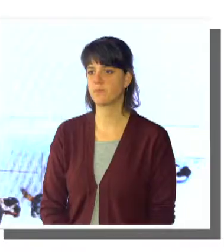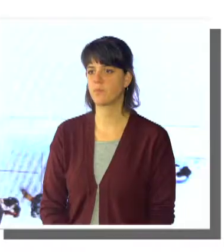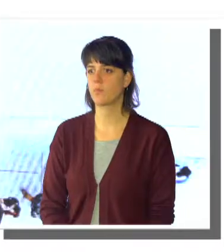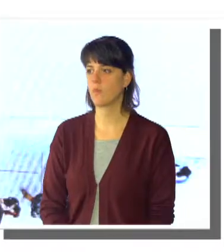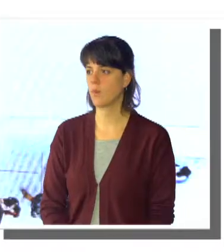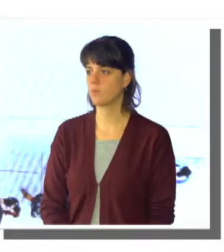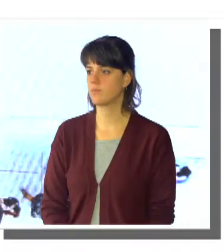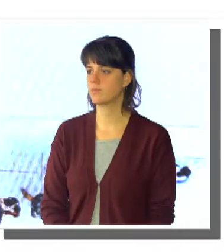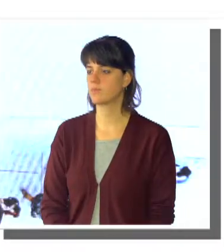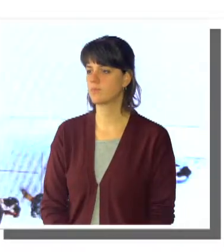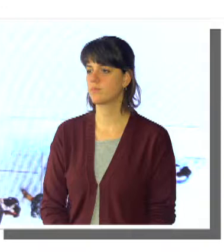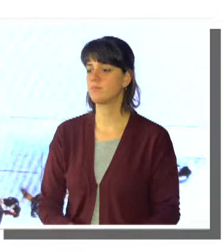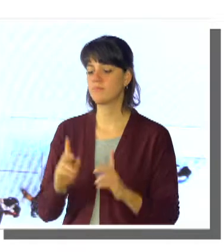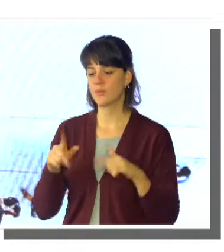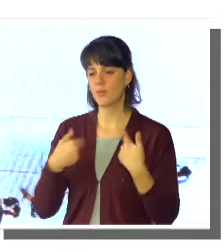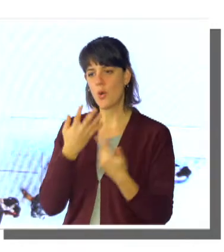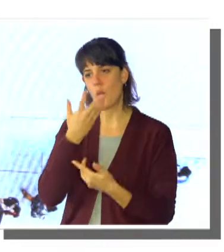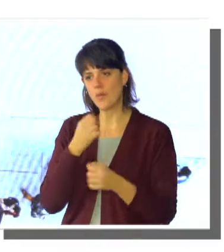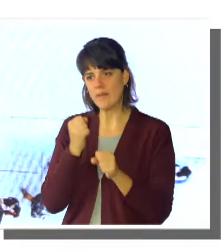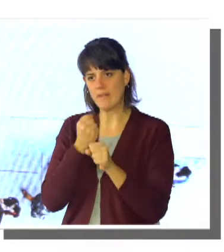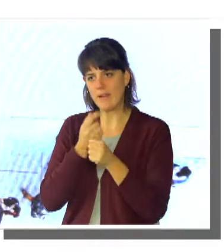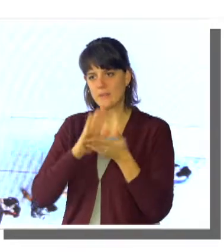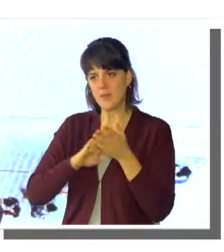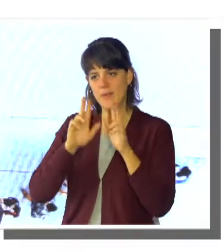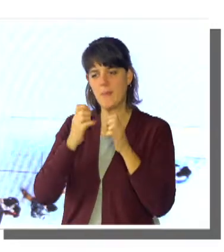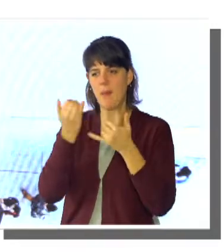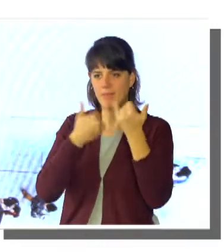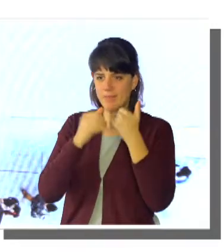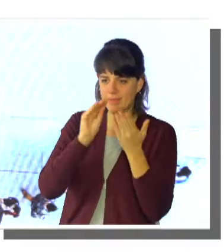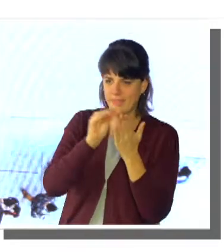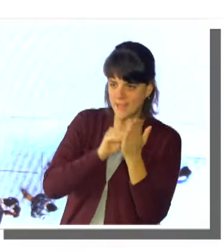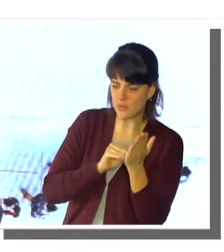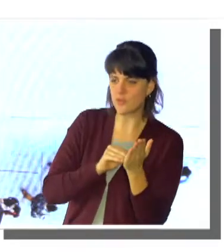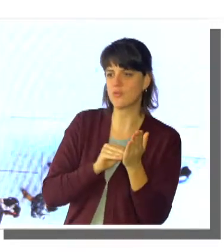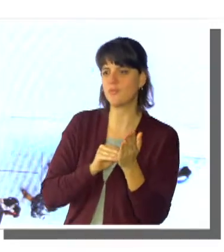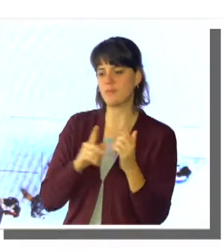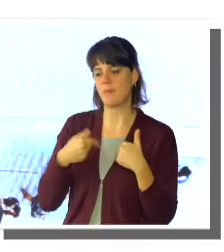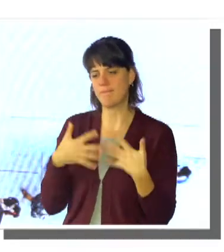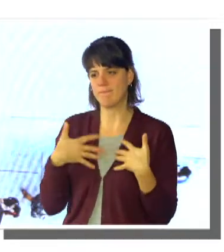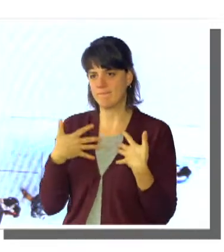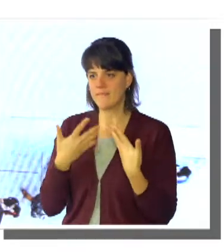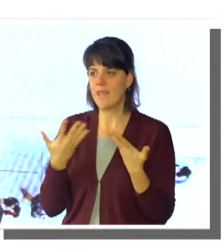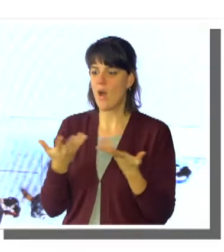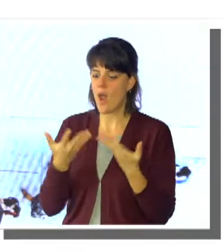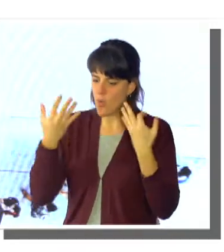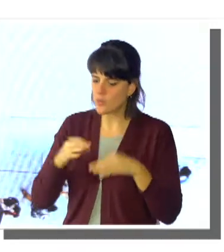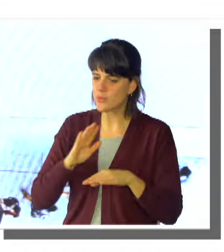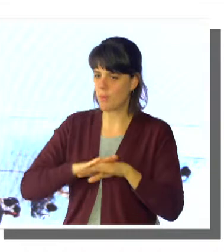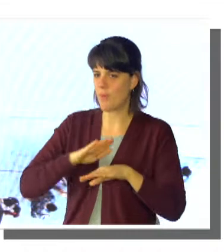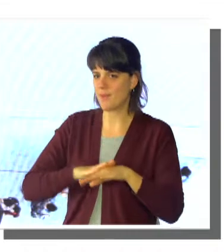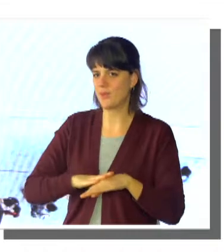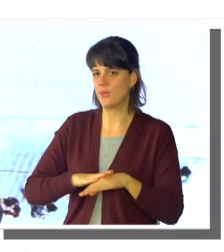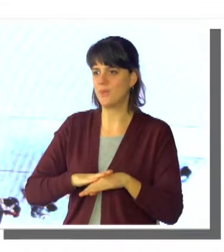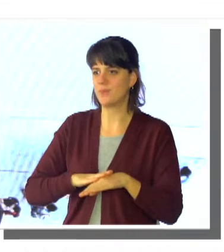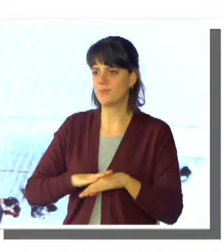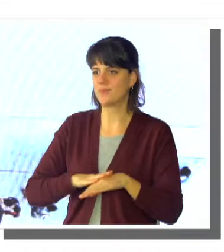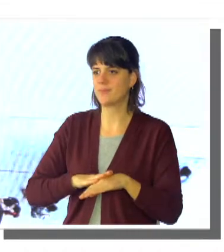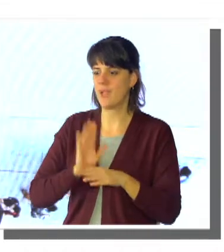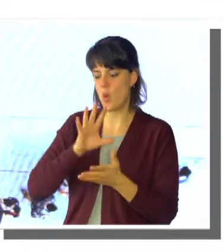Bueno, ya les contamos quiénes somos, ahora la idea es contarles qué hacemos y cómo trabajamos. Eso es un poco de los temas que vamos a hablar, explicar qué hacemos,